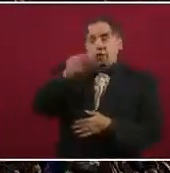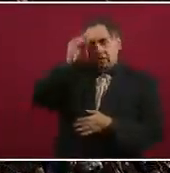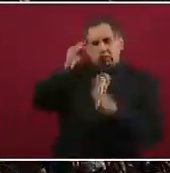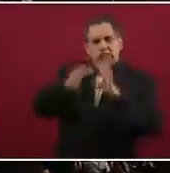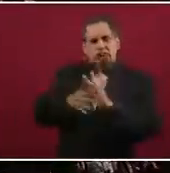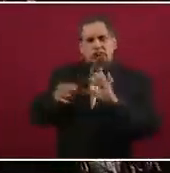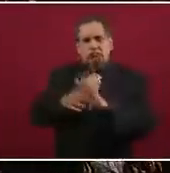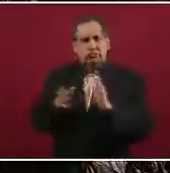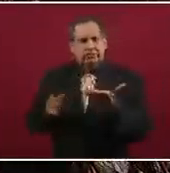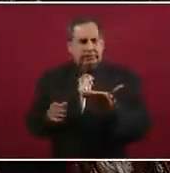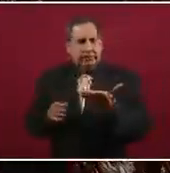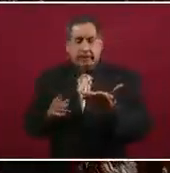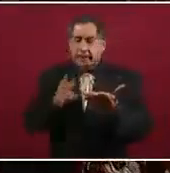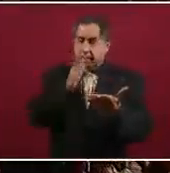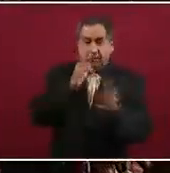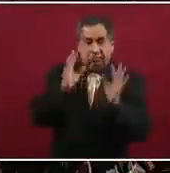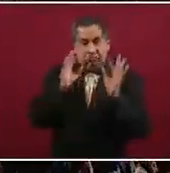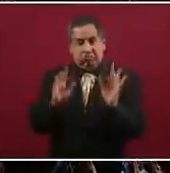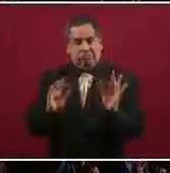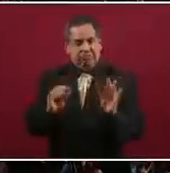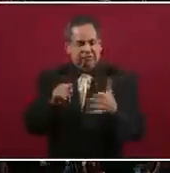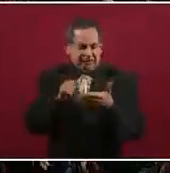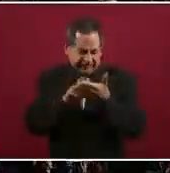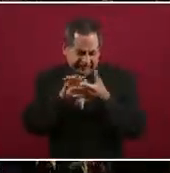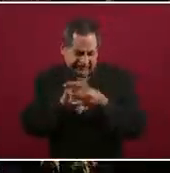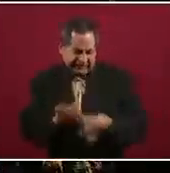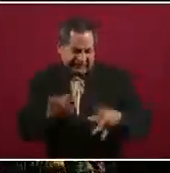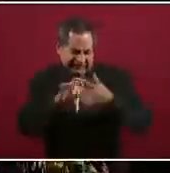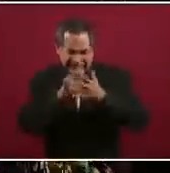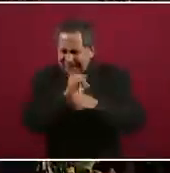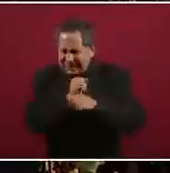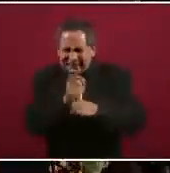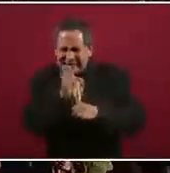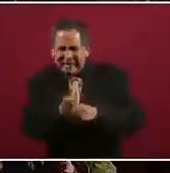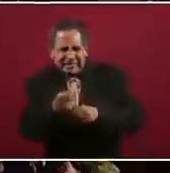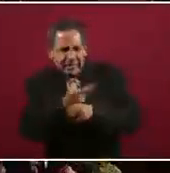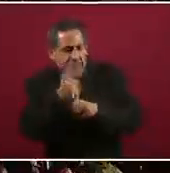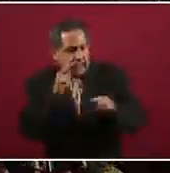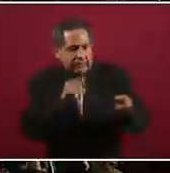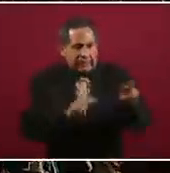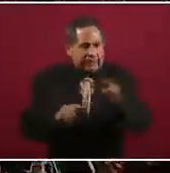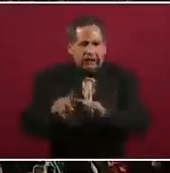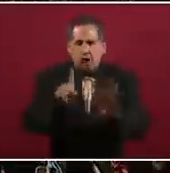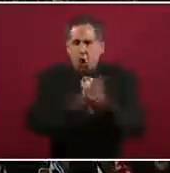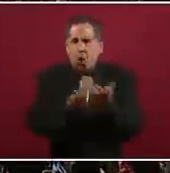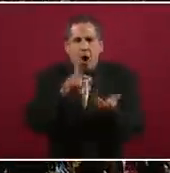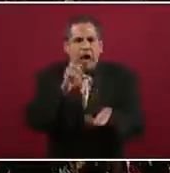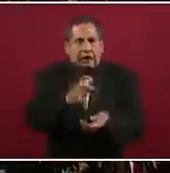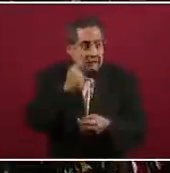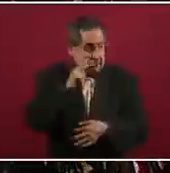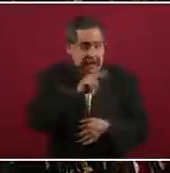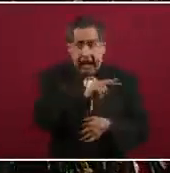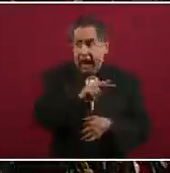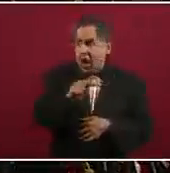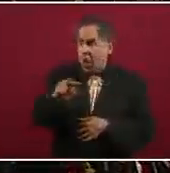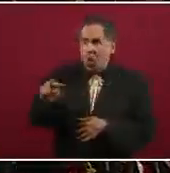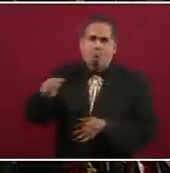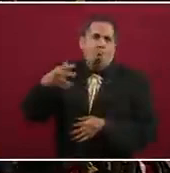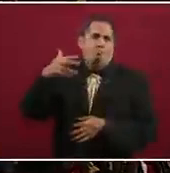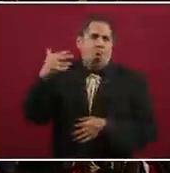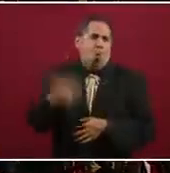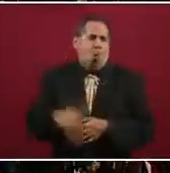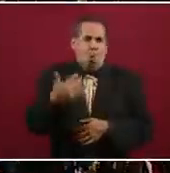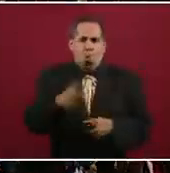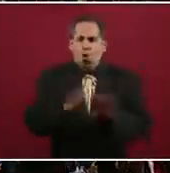de la manera trivial acostumbrada, sino que se metió a estudiar y a ver todos los ingredientes que hoy vemos aquí, que un poco